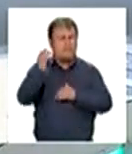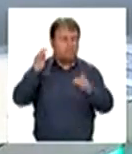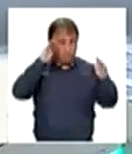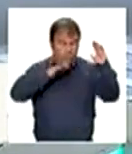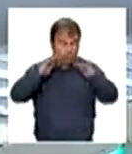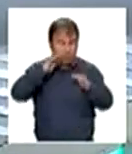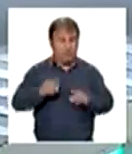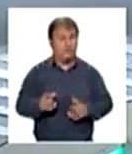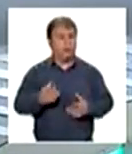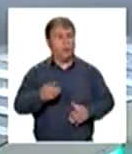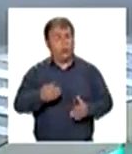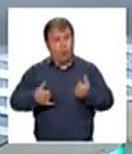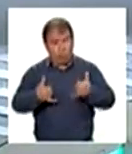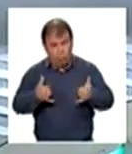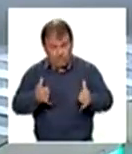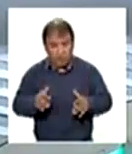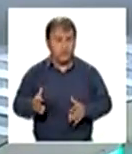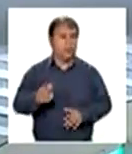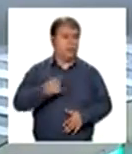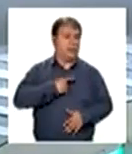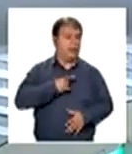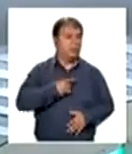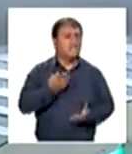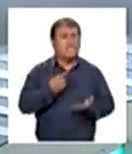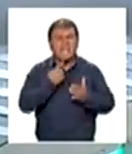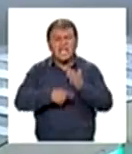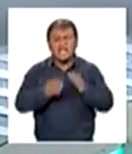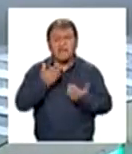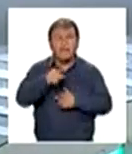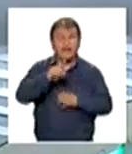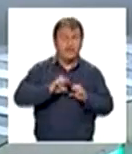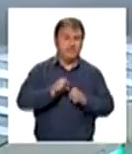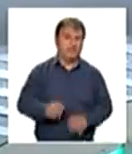técnico, de los jugadores. ¿Qué es lo que se dice ahí en la Videna?